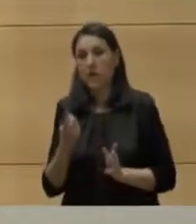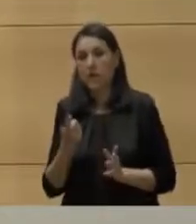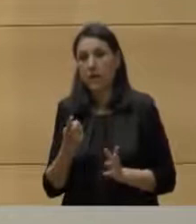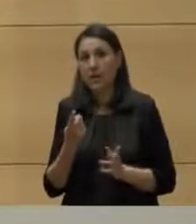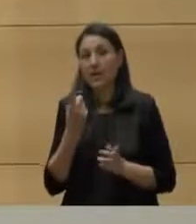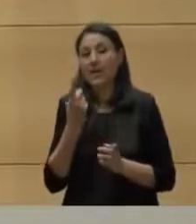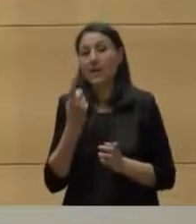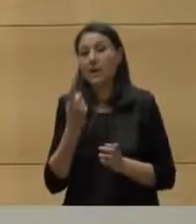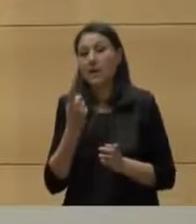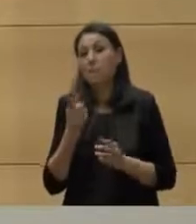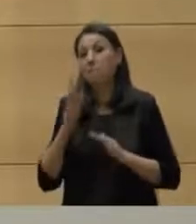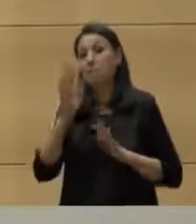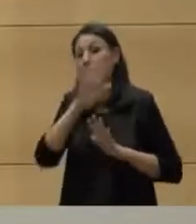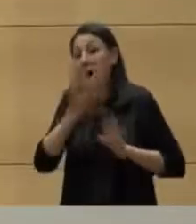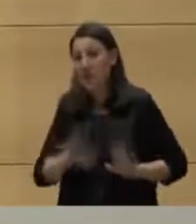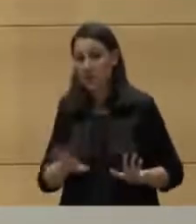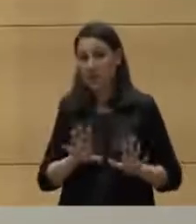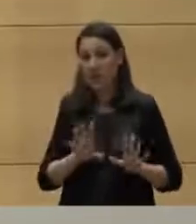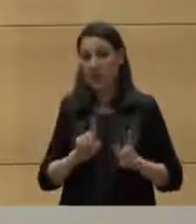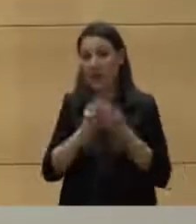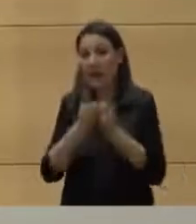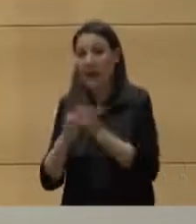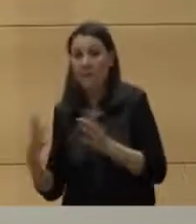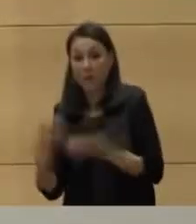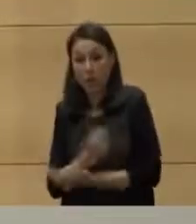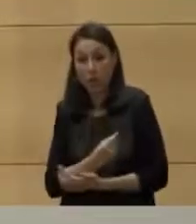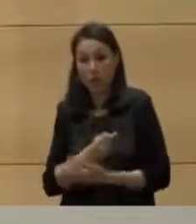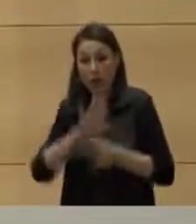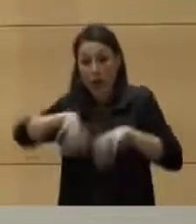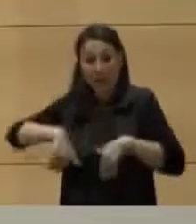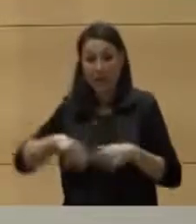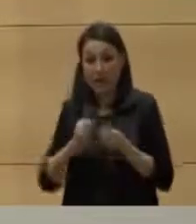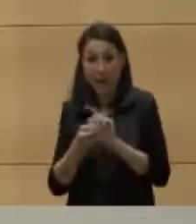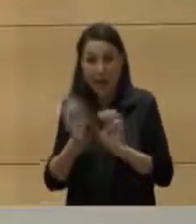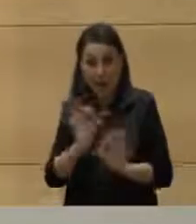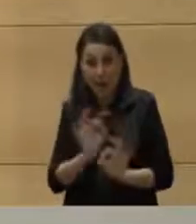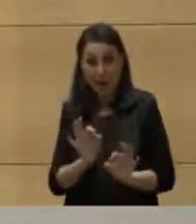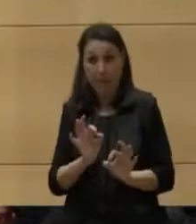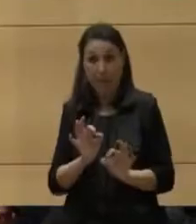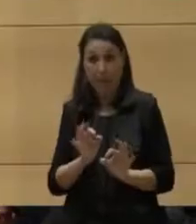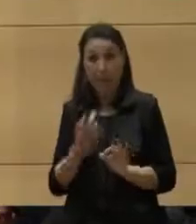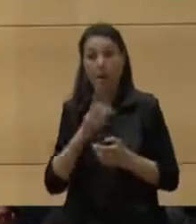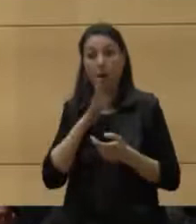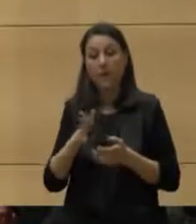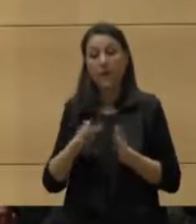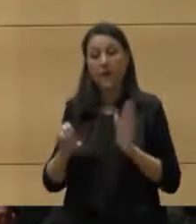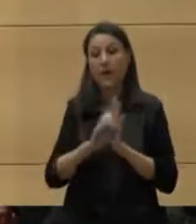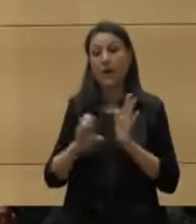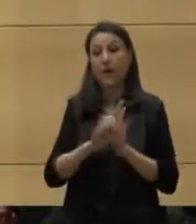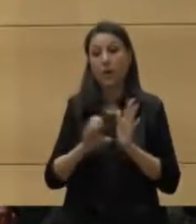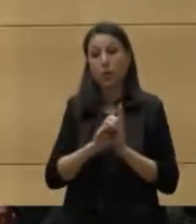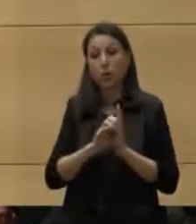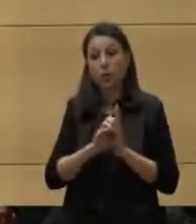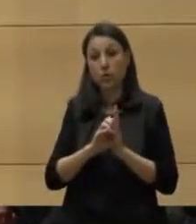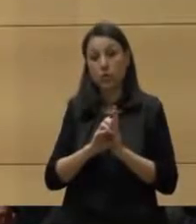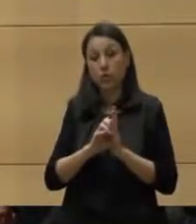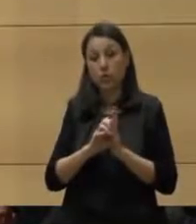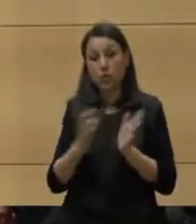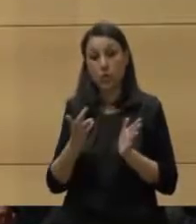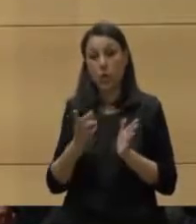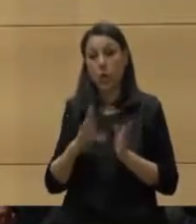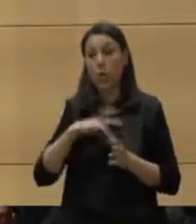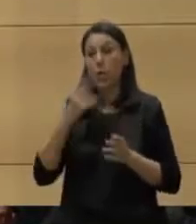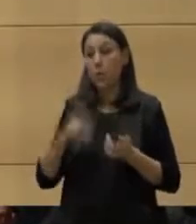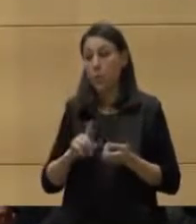no toque nada, para que la segunda restauración borbónica, la primera fue en 1876, pueda cumplir un